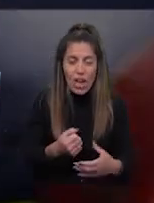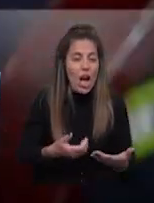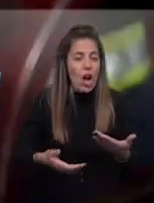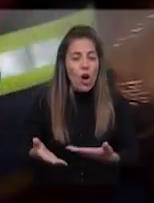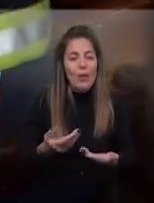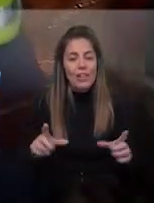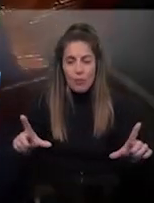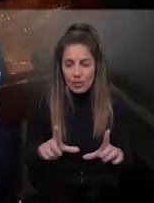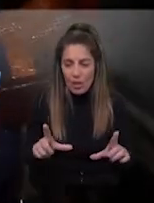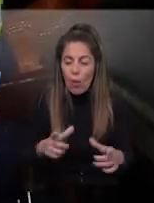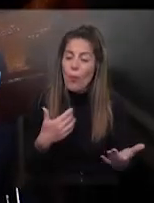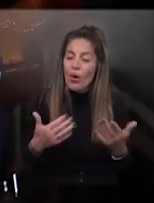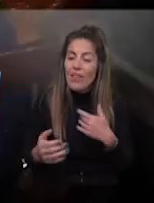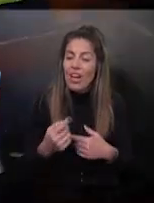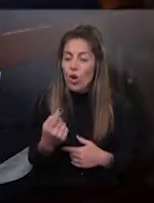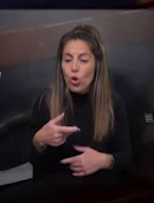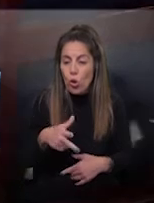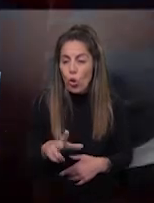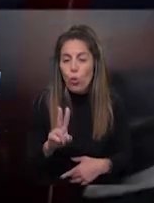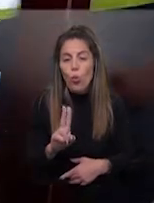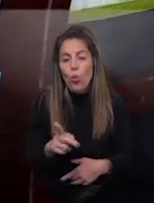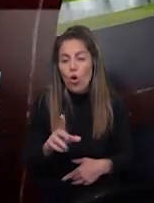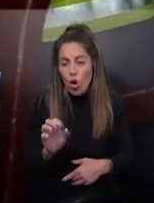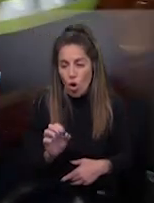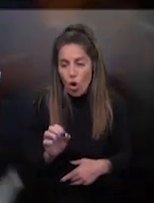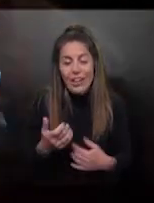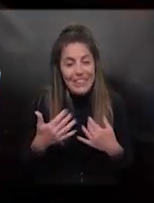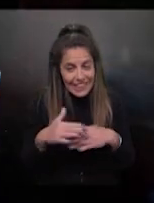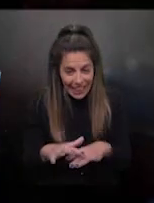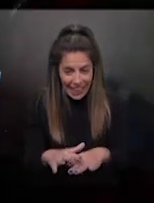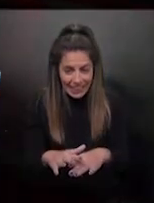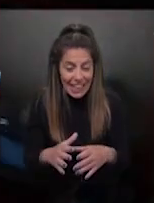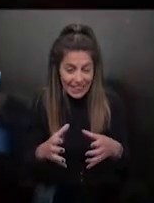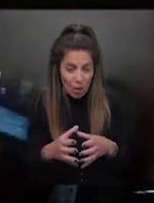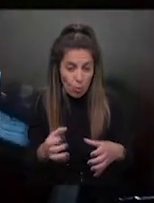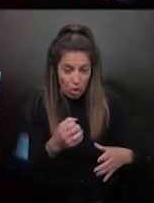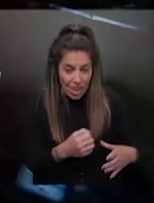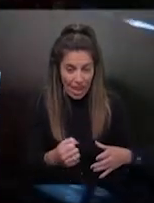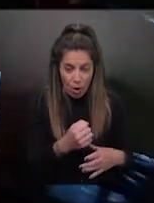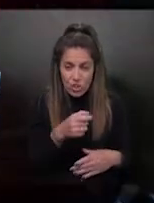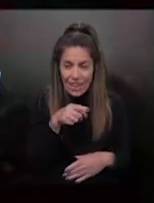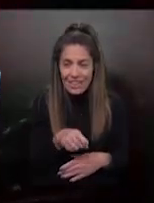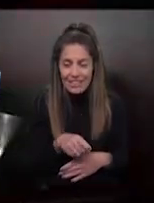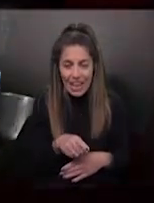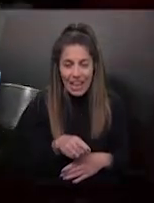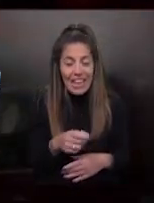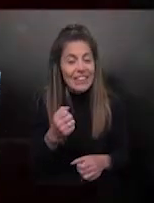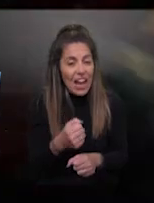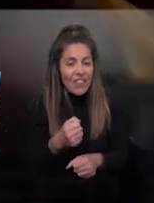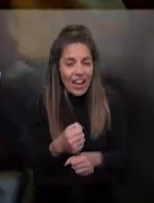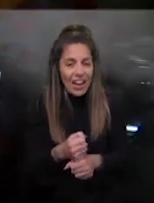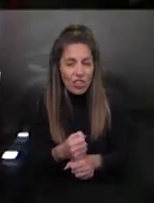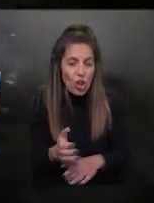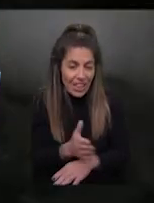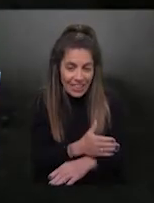en pantalla. Me voy a conversar un minutito con Hugo, que es integrante de esta olla móvil y que, bueno, está trabajando desde